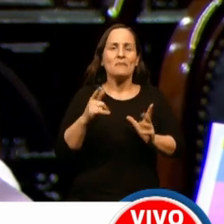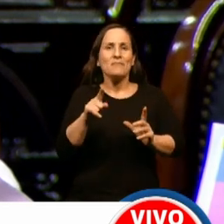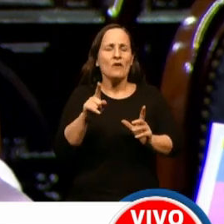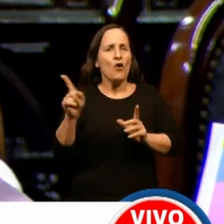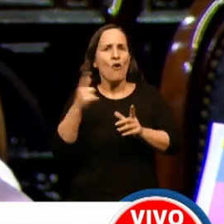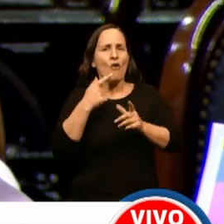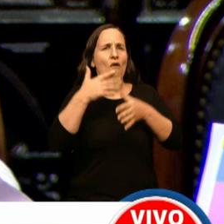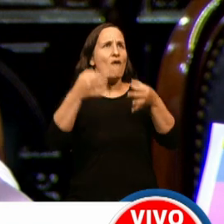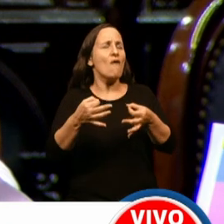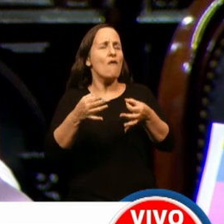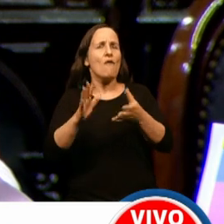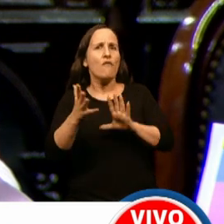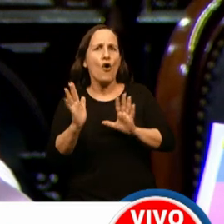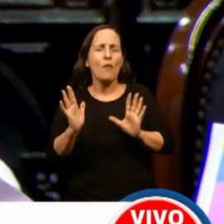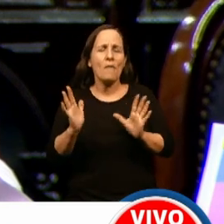no